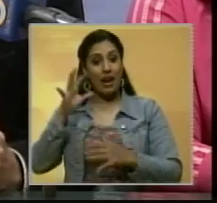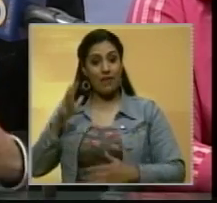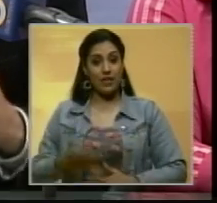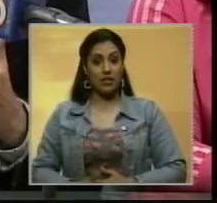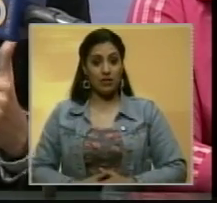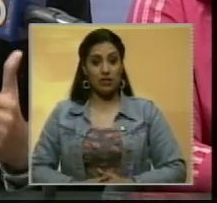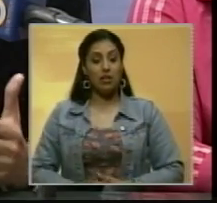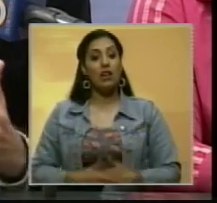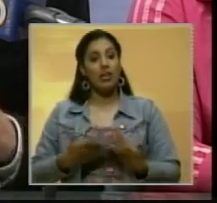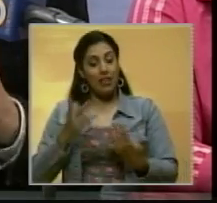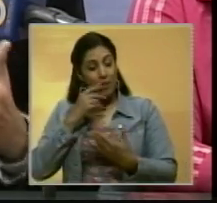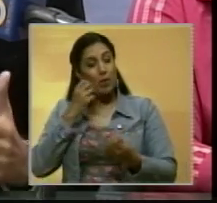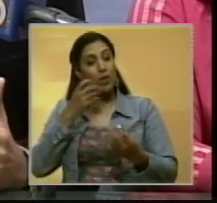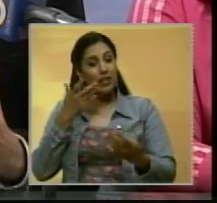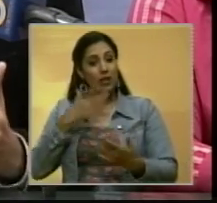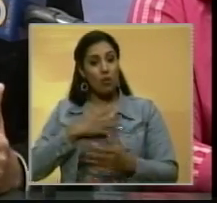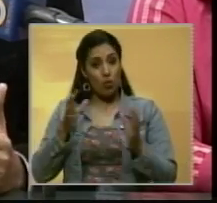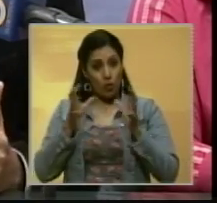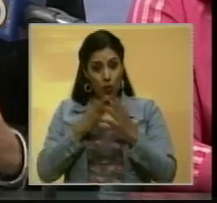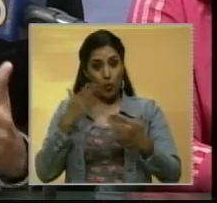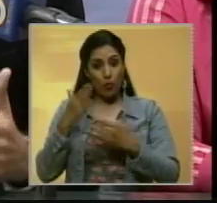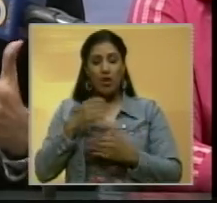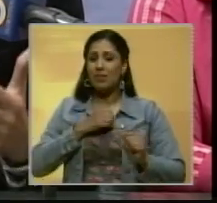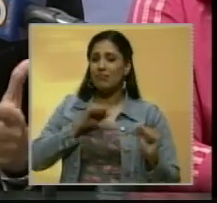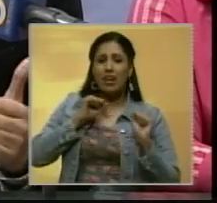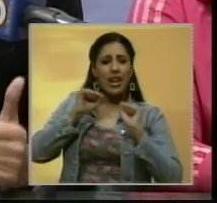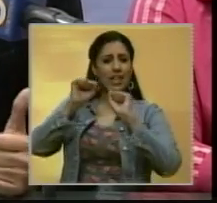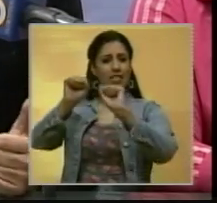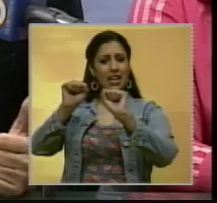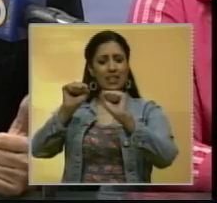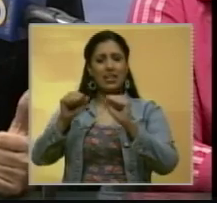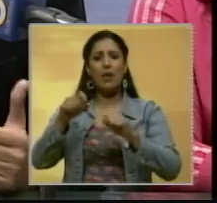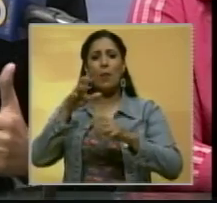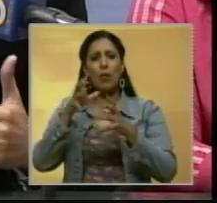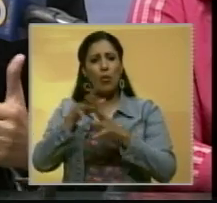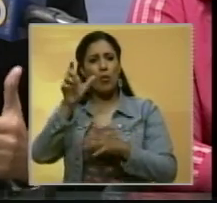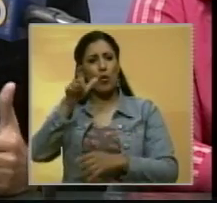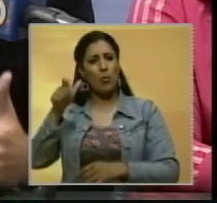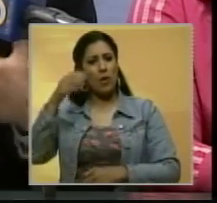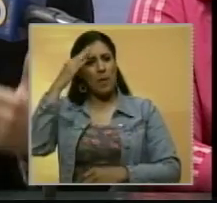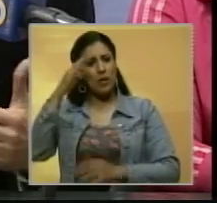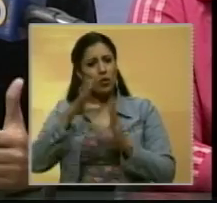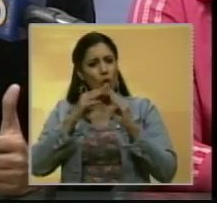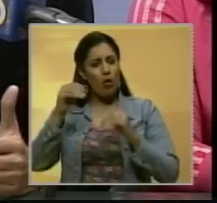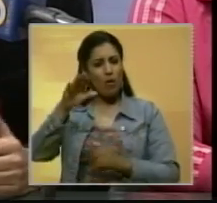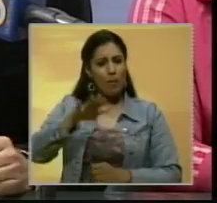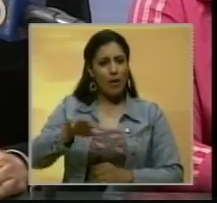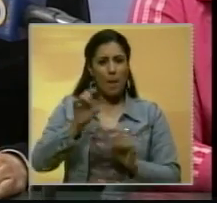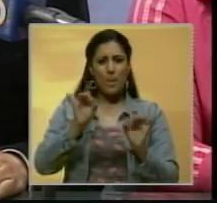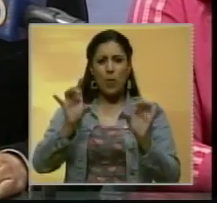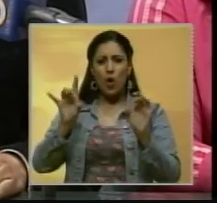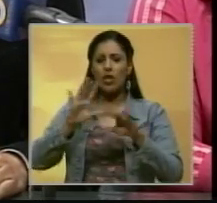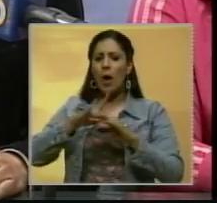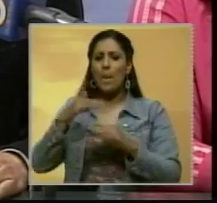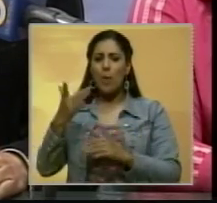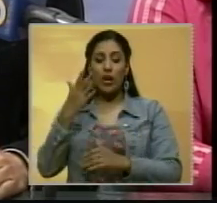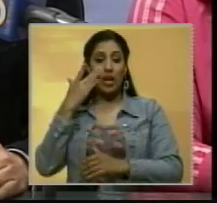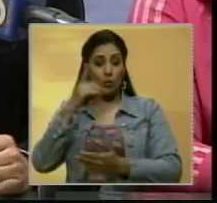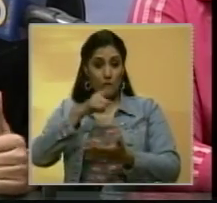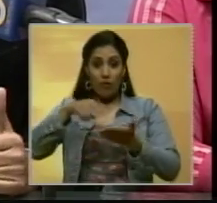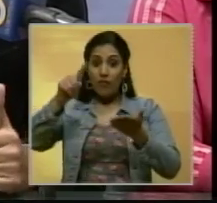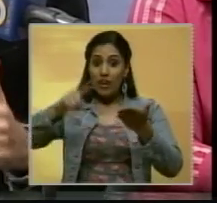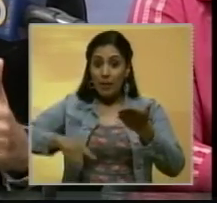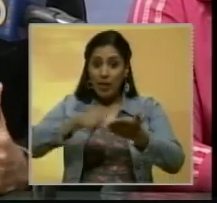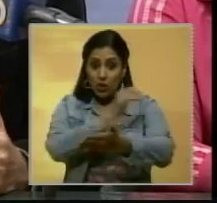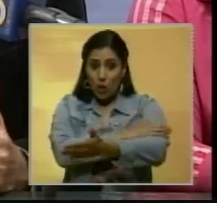Juan José Molina también dijo que su partido rechaza los despidos masivos de funcionarios públicos en todo el país solo por el hecho de haber